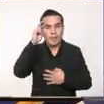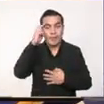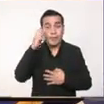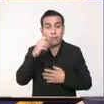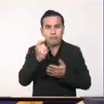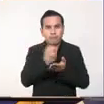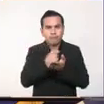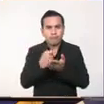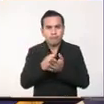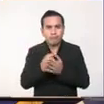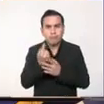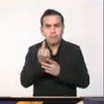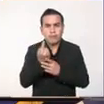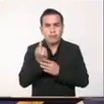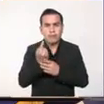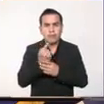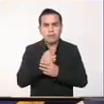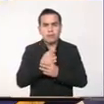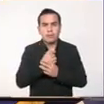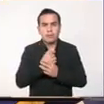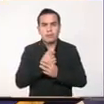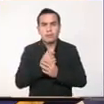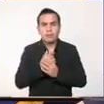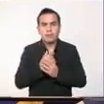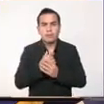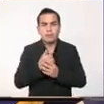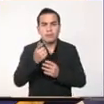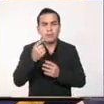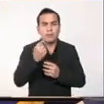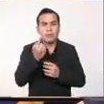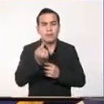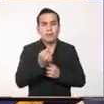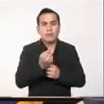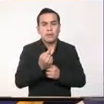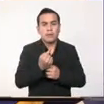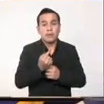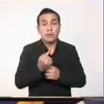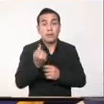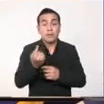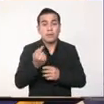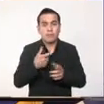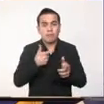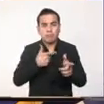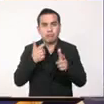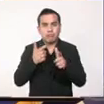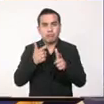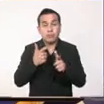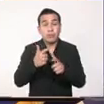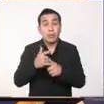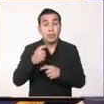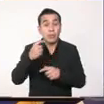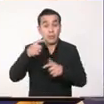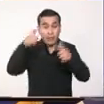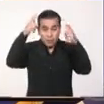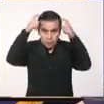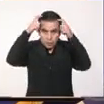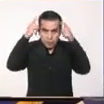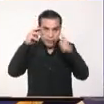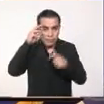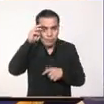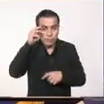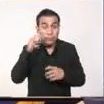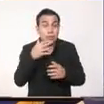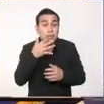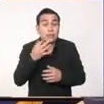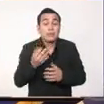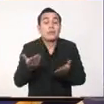básicamente escrito por el señor que mató al... ¿dónde estamos, señor Romero? El señor que mató al señor que tenemos ahí. Y es un